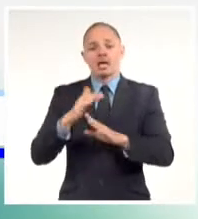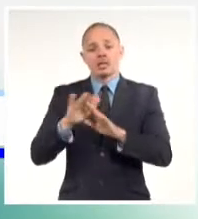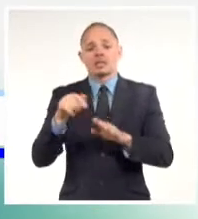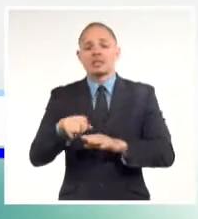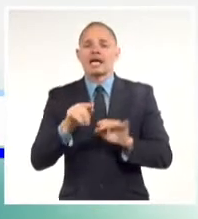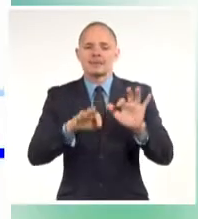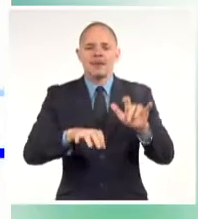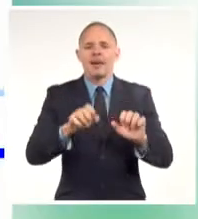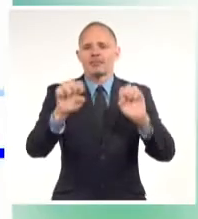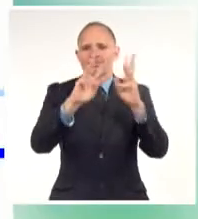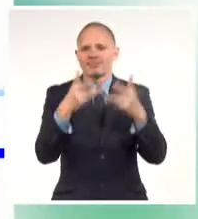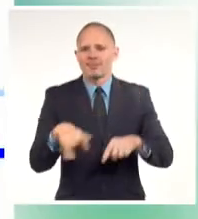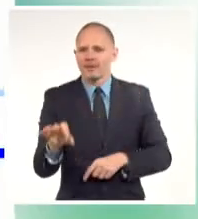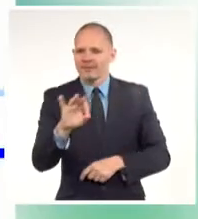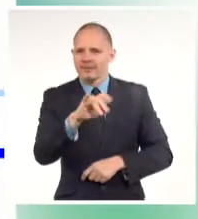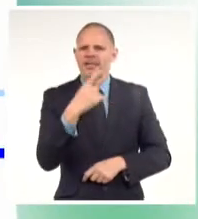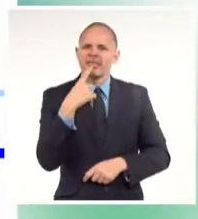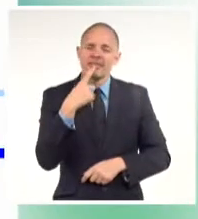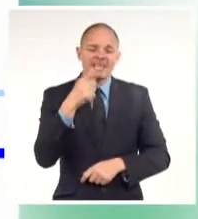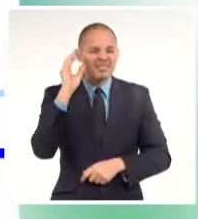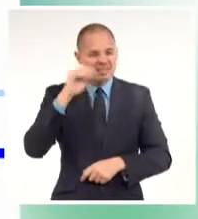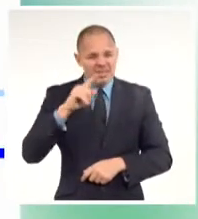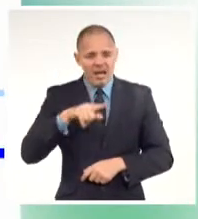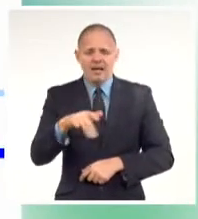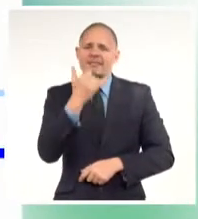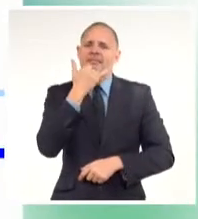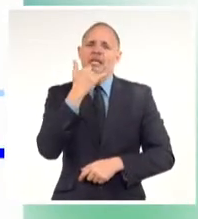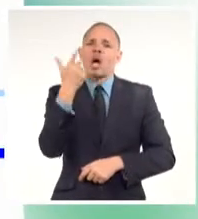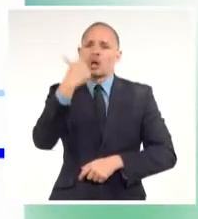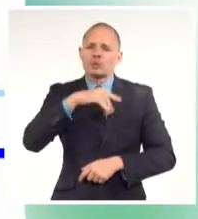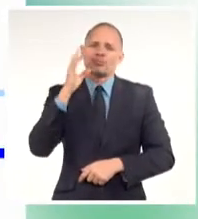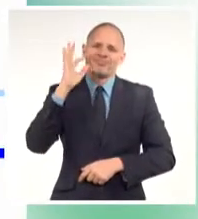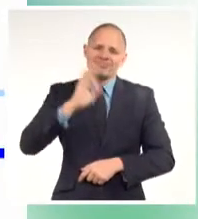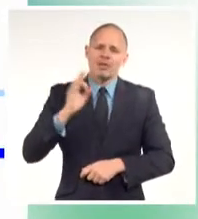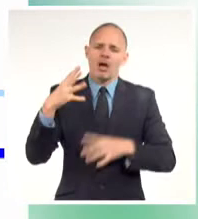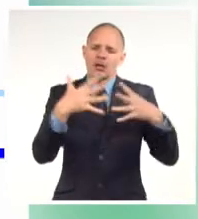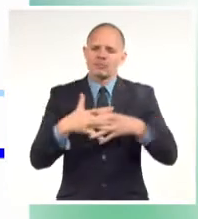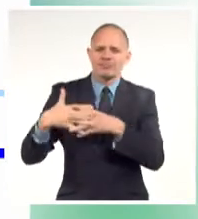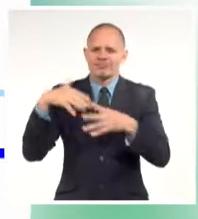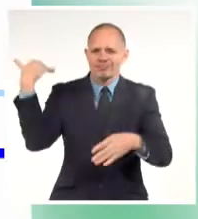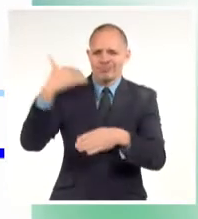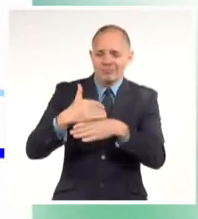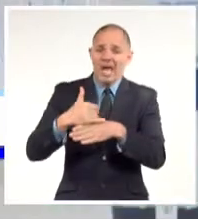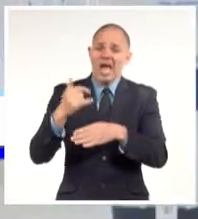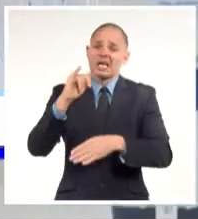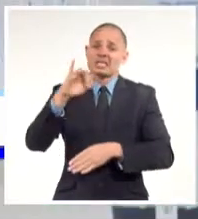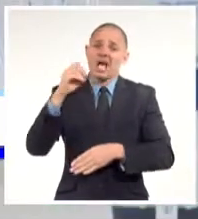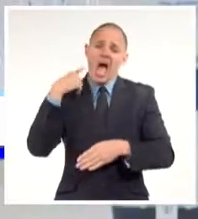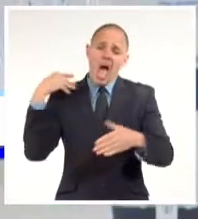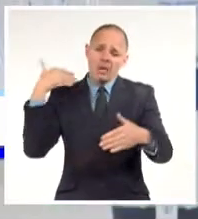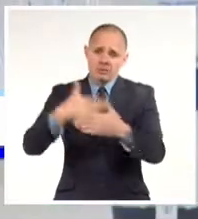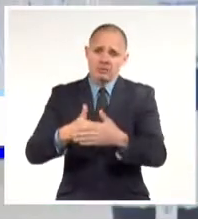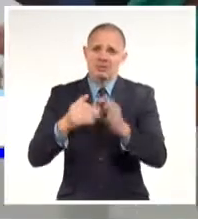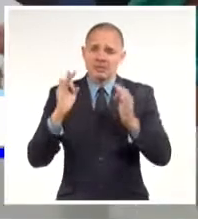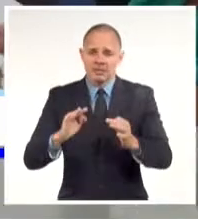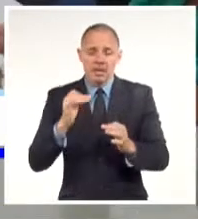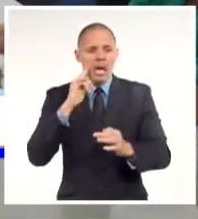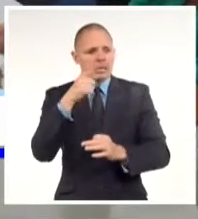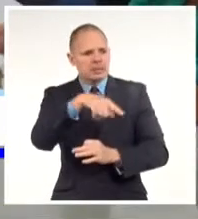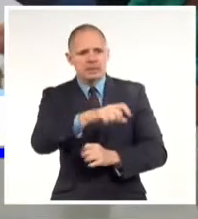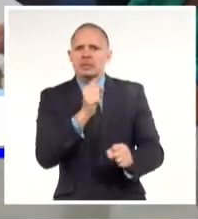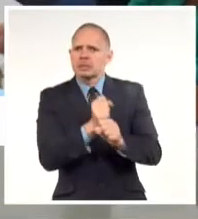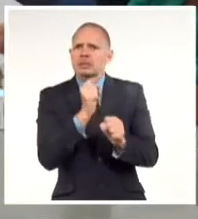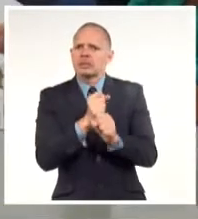golpes del bloqueo económico, comercial y financiero impuesto por Estados Unidos desde hace más de 6 décadas, ese colectivo